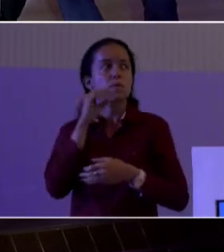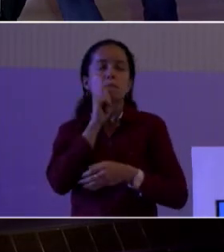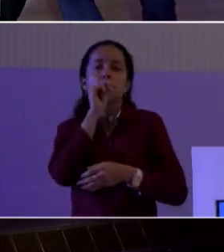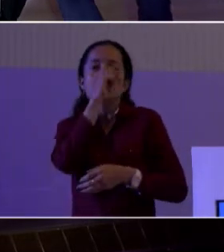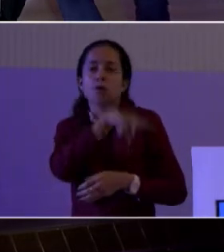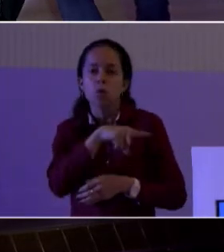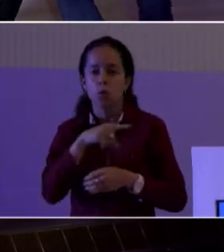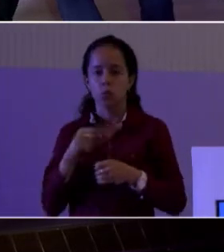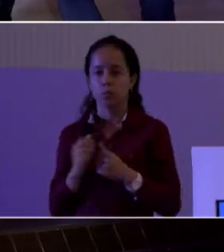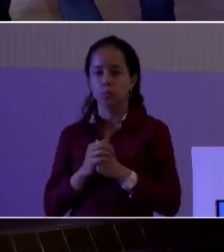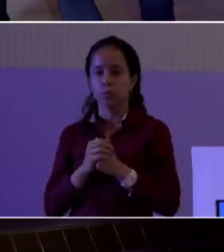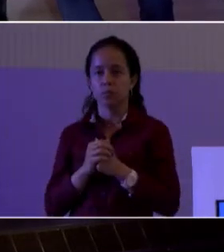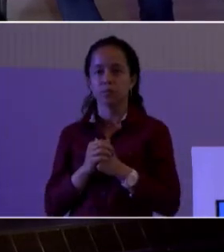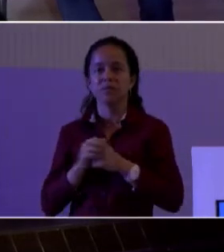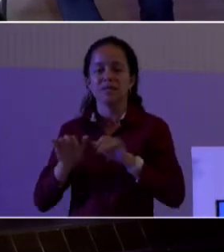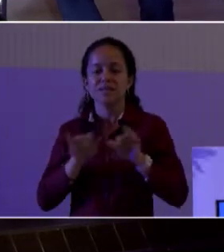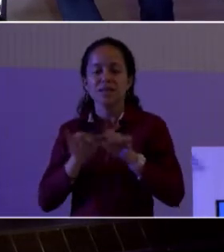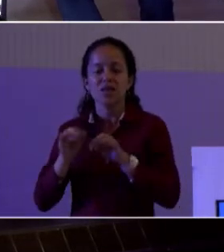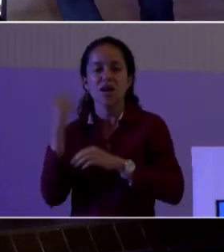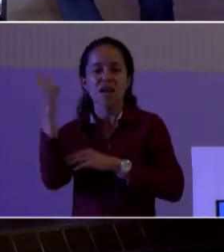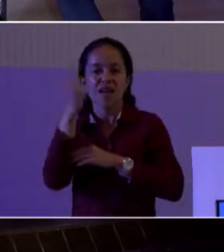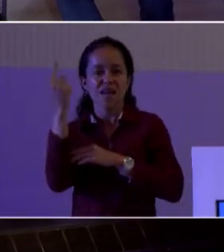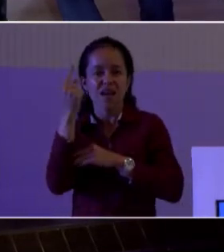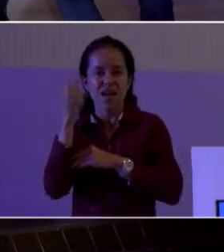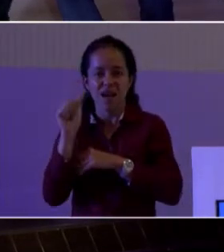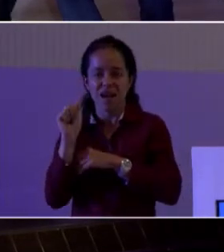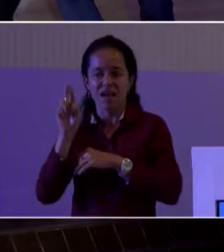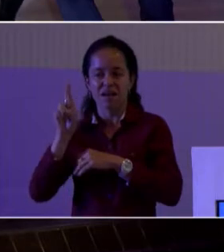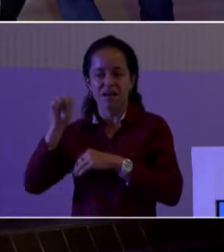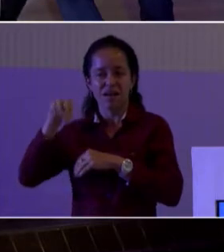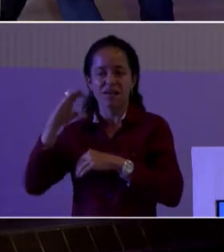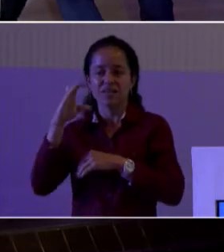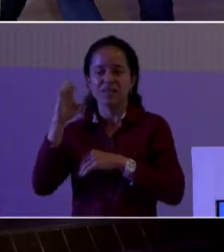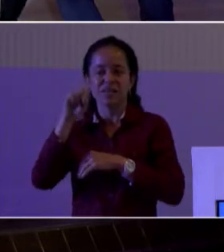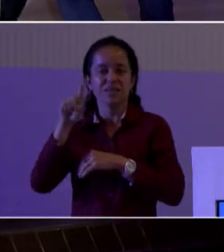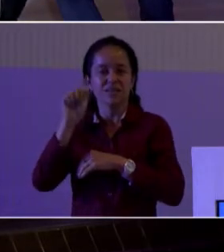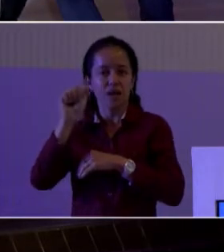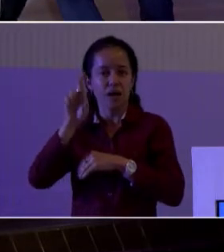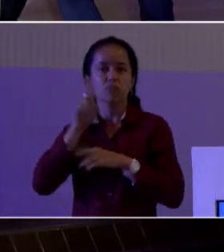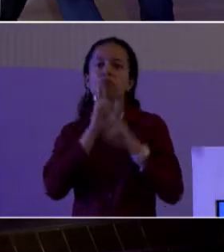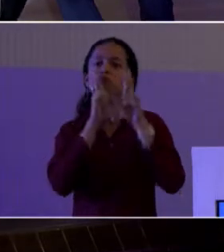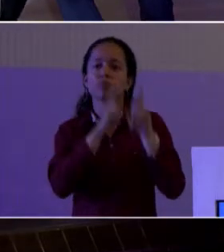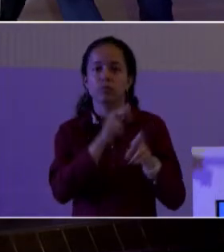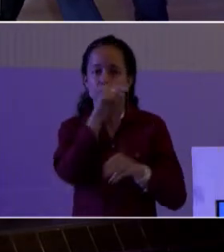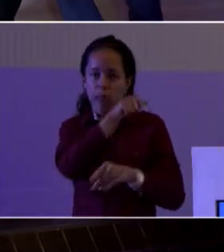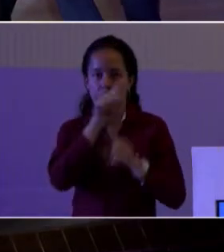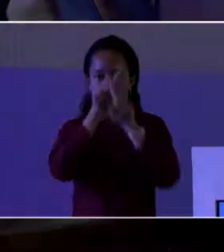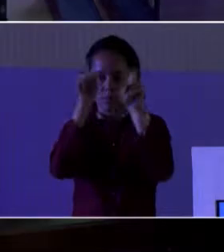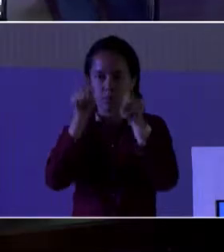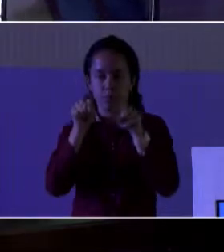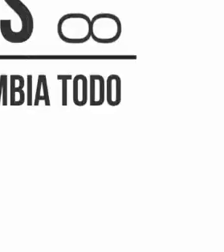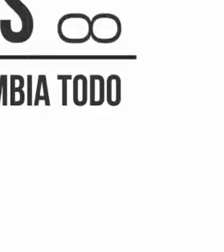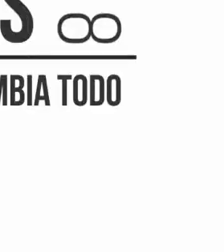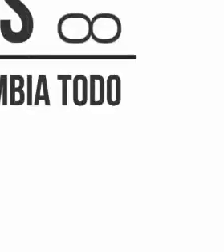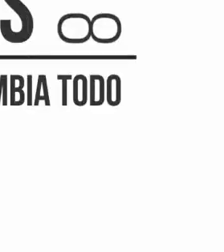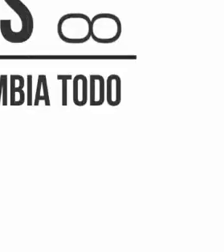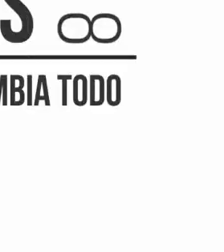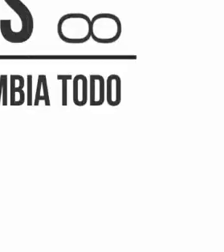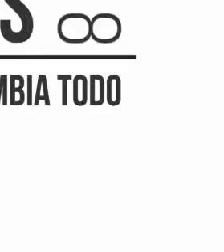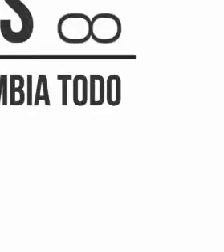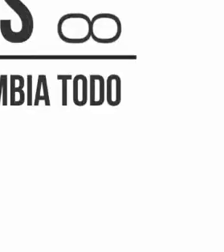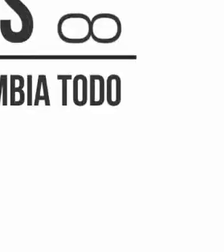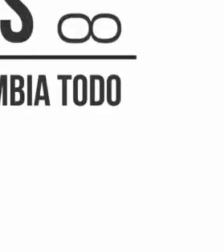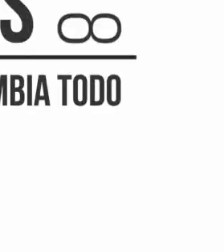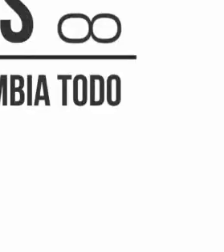pregunta. Invitamos al secretario general de la ARN, César Albarracín, a dar respuesta a este interrogante.